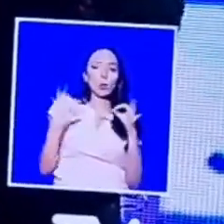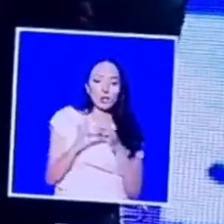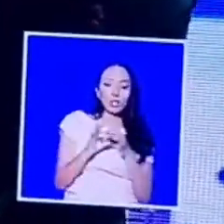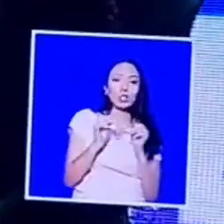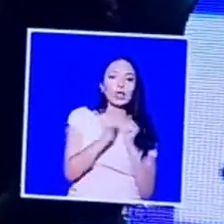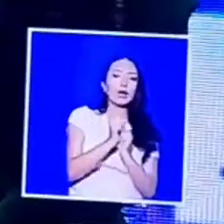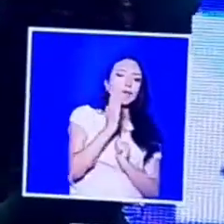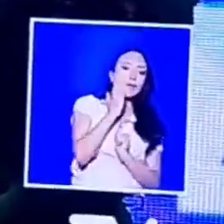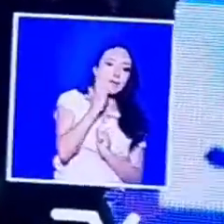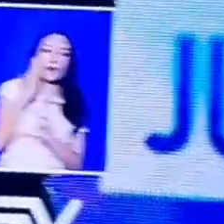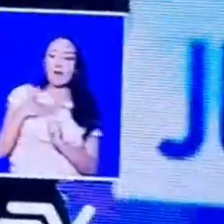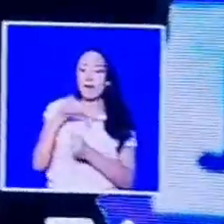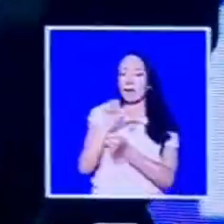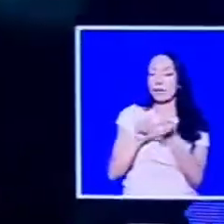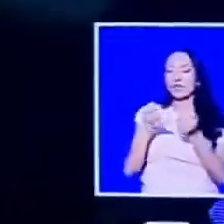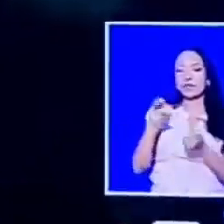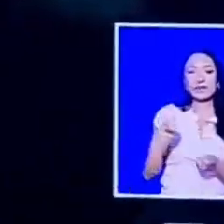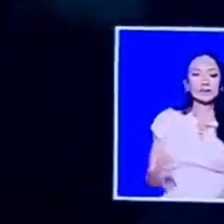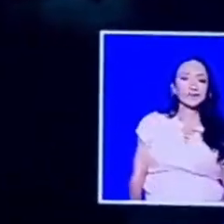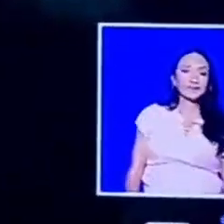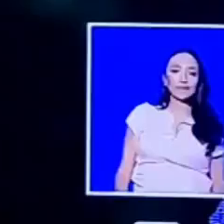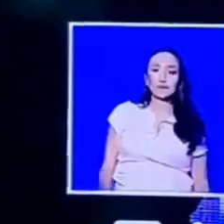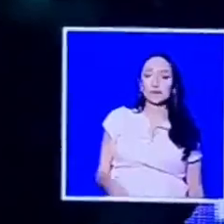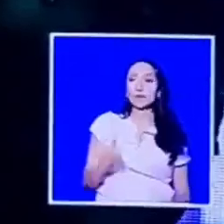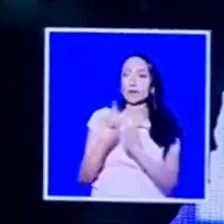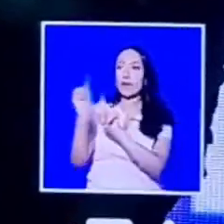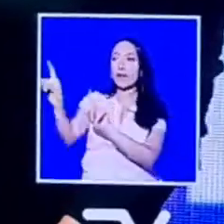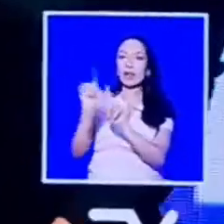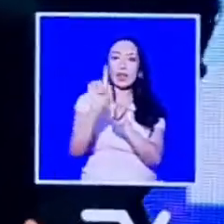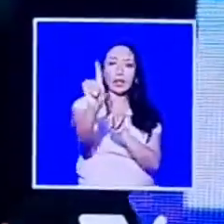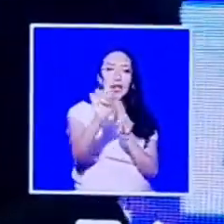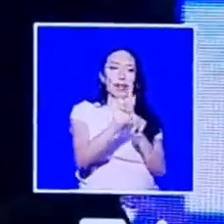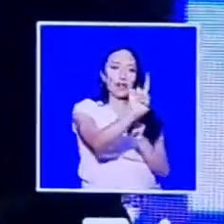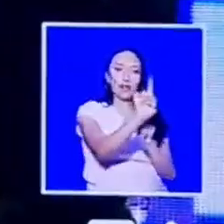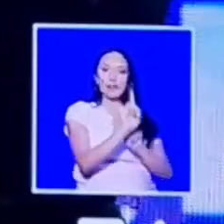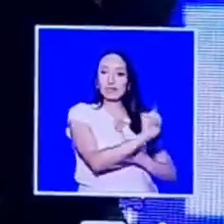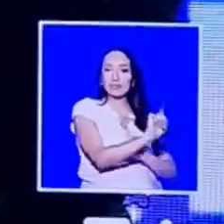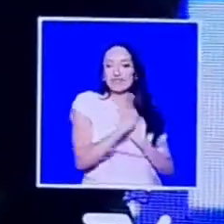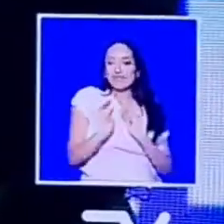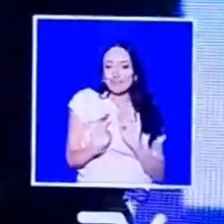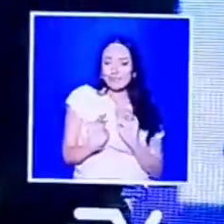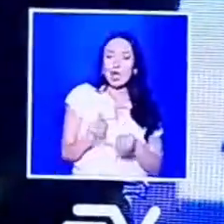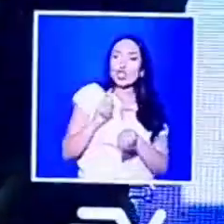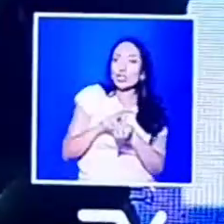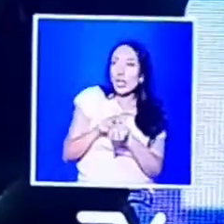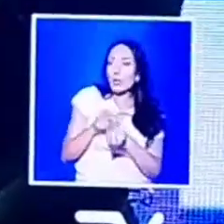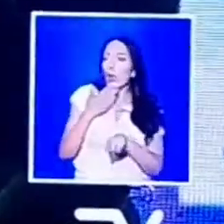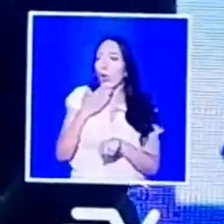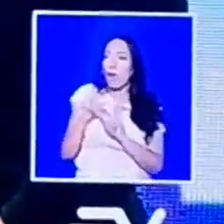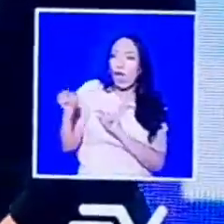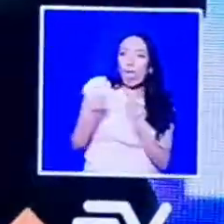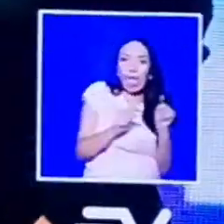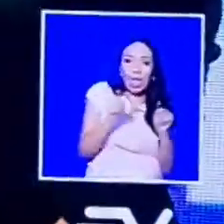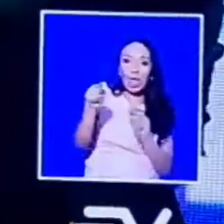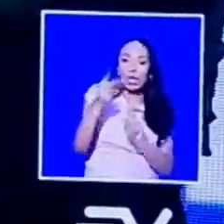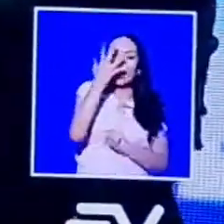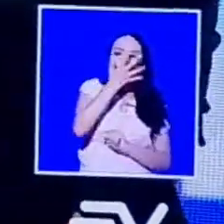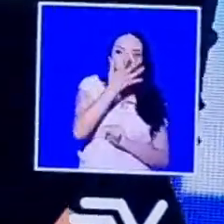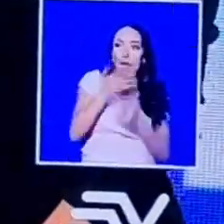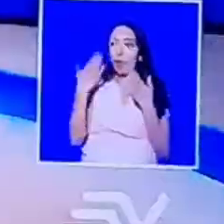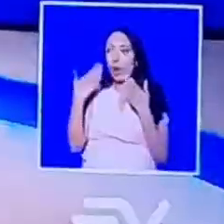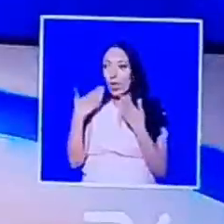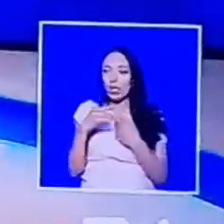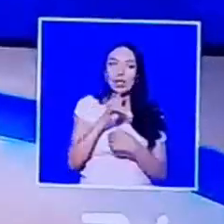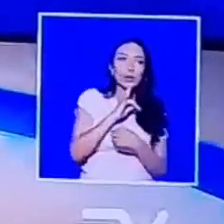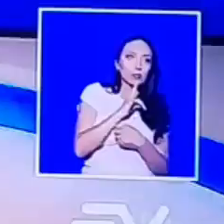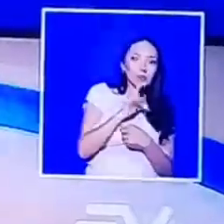mamá. Mis hermanos, ustedes saben que no vivimos todos juntos. Tenemos que estar sacando tiempo para viajar entre Esmeraldas, Guayaquil,